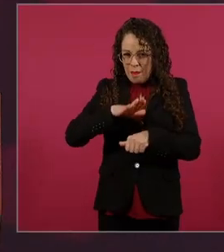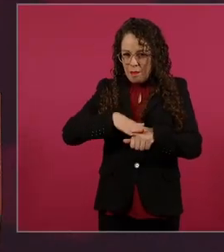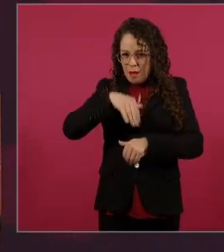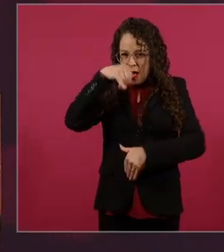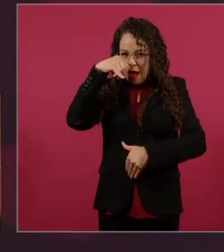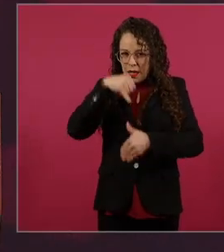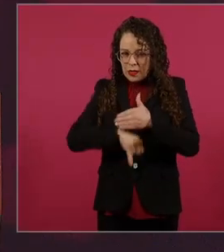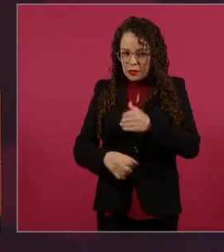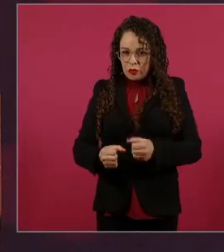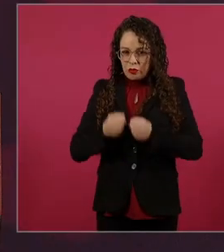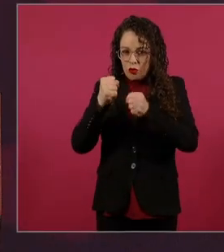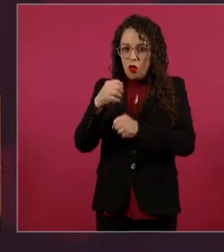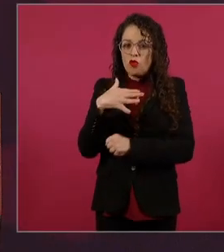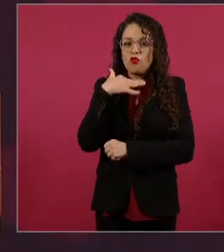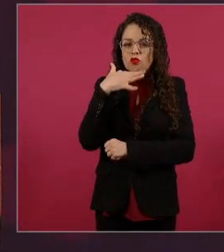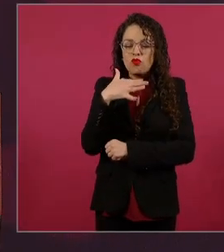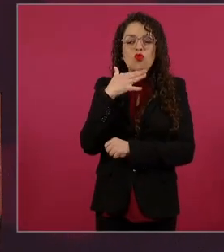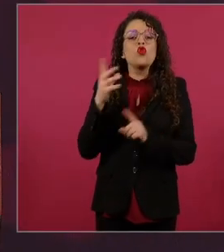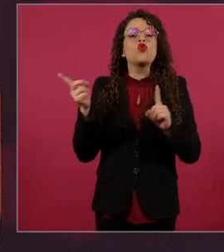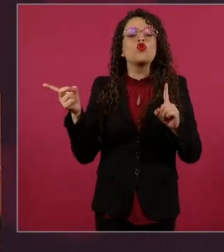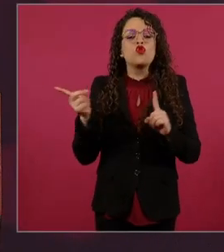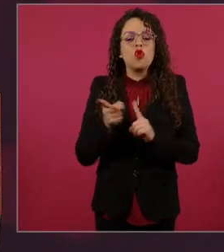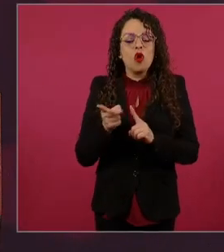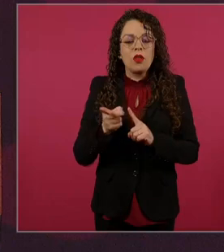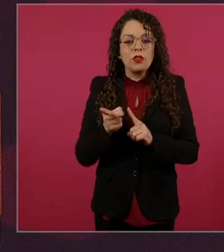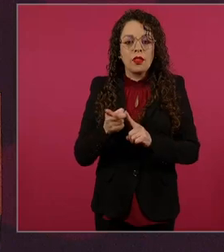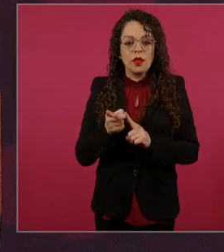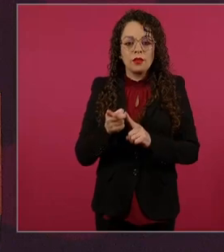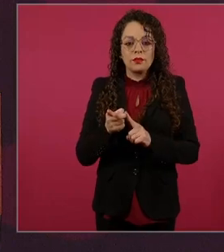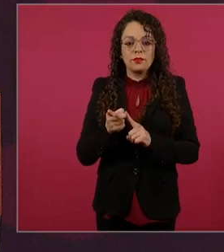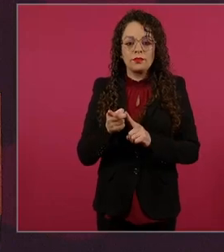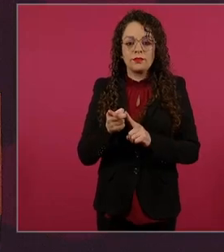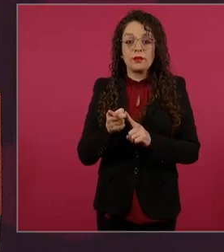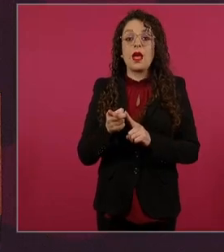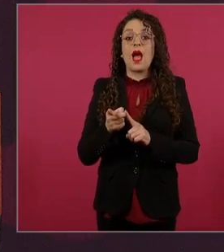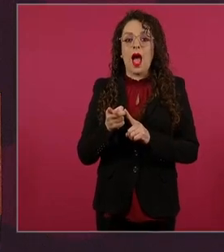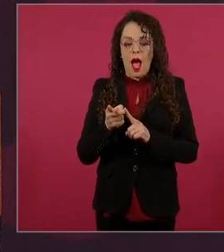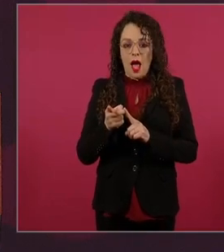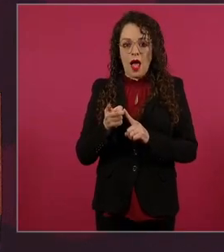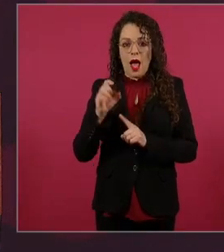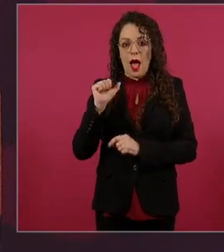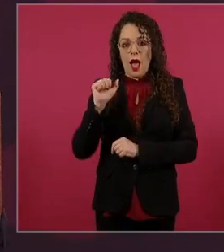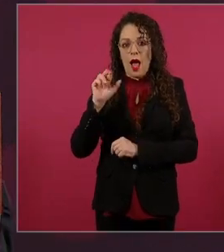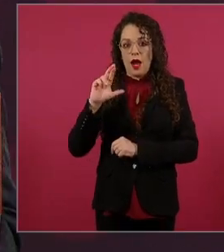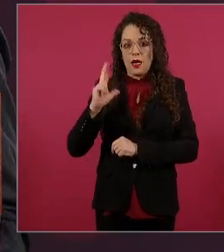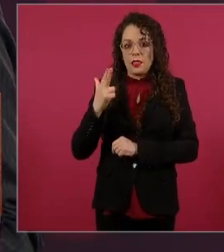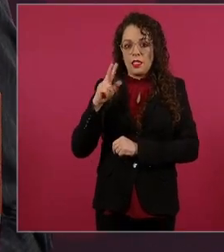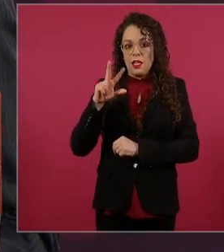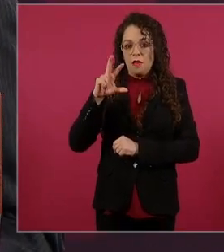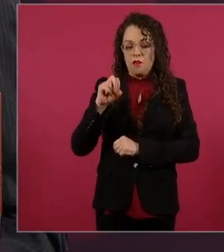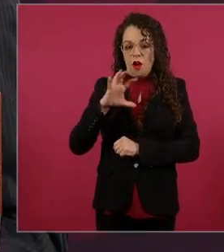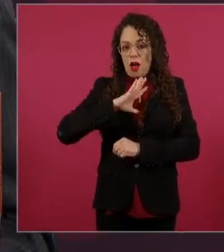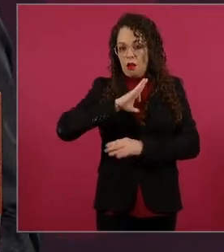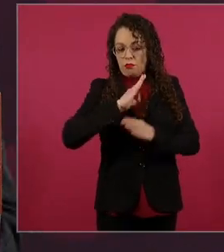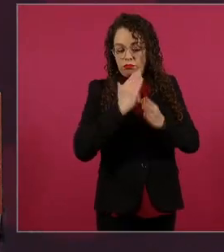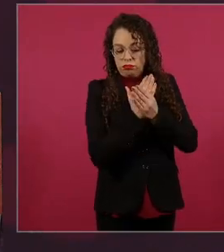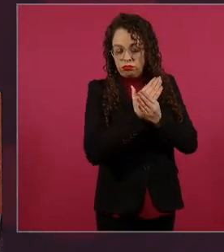que la familia le entrega a la UNAM y luego como no lo